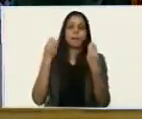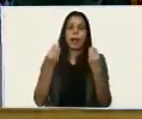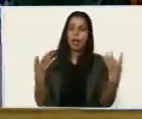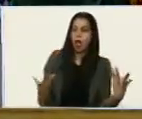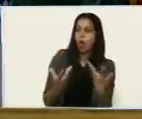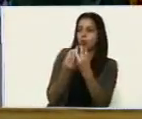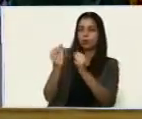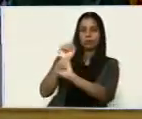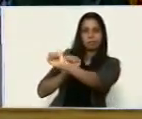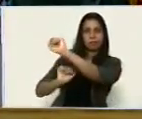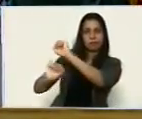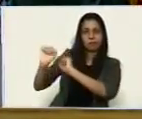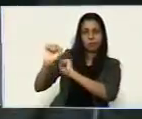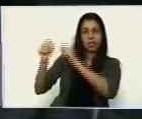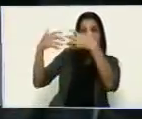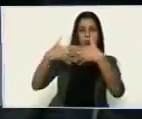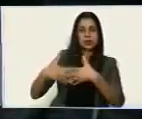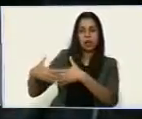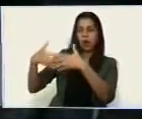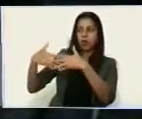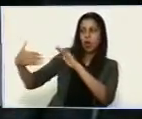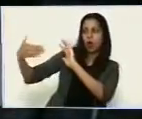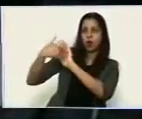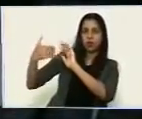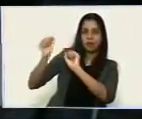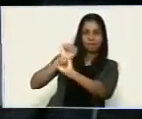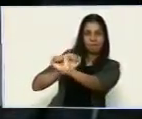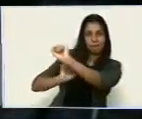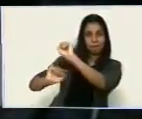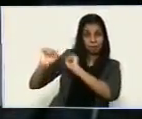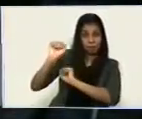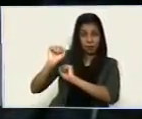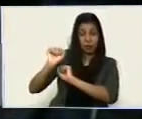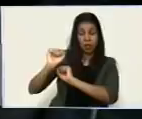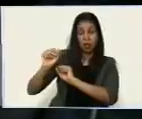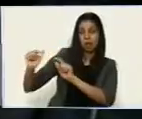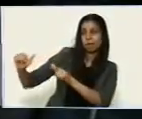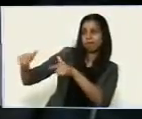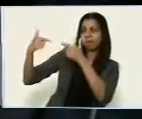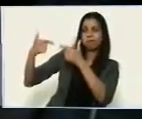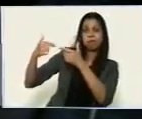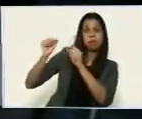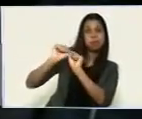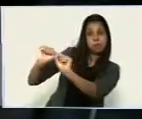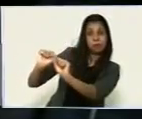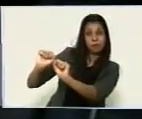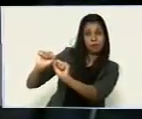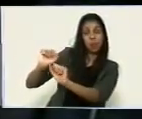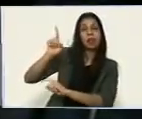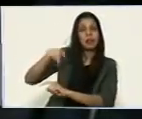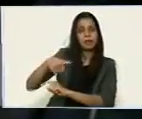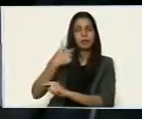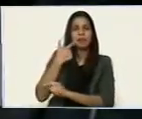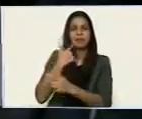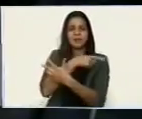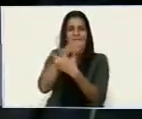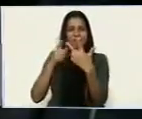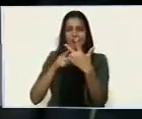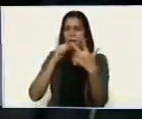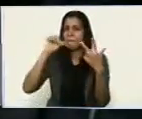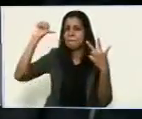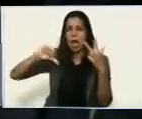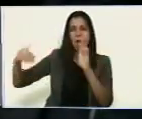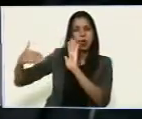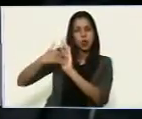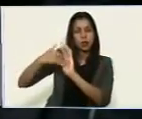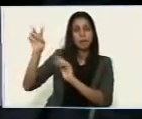para enfrentar al enemigo imperial que asedia la patria venezolana, para enfrentar al enemigo que incorpora tres males que azotan a